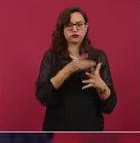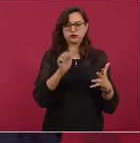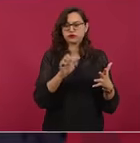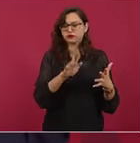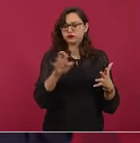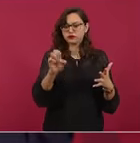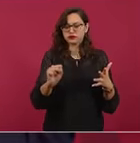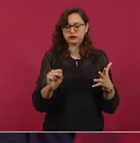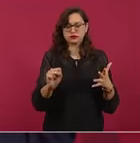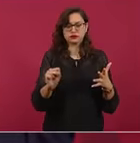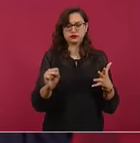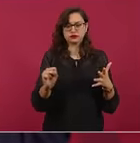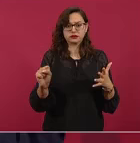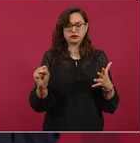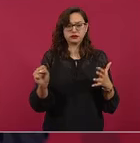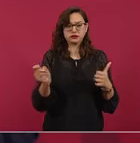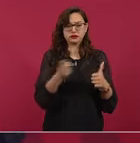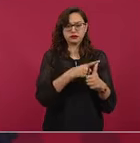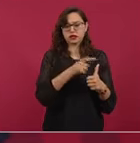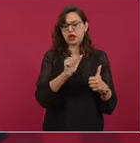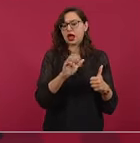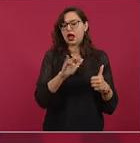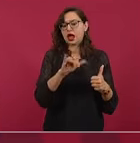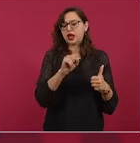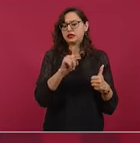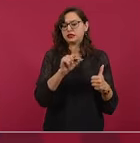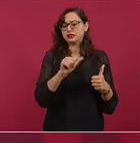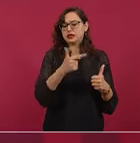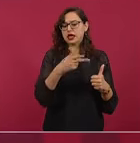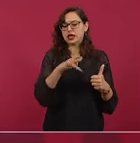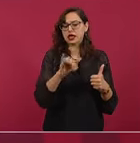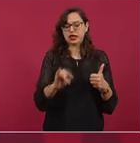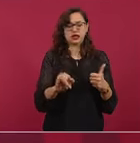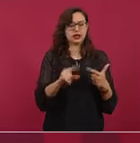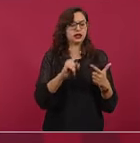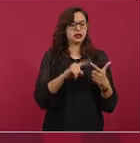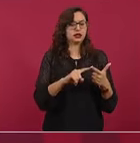Ferriz, Carmen Aristegui,